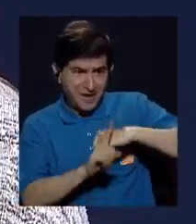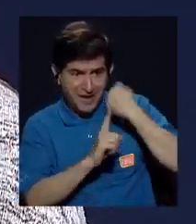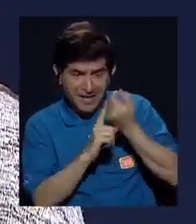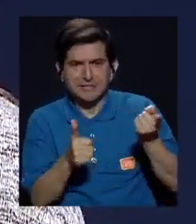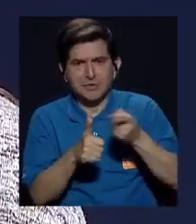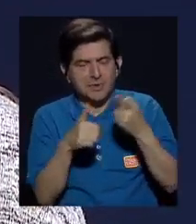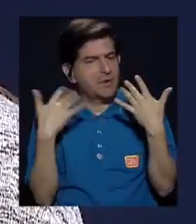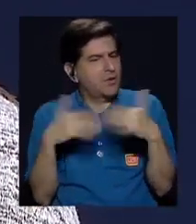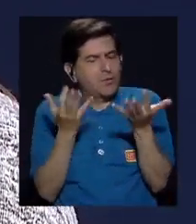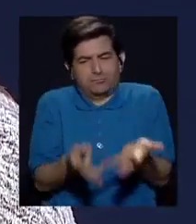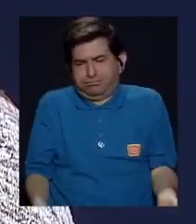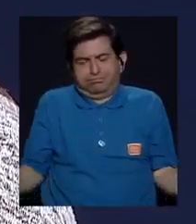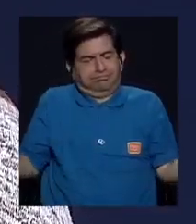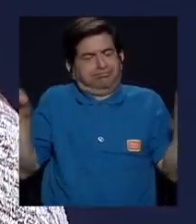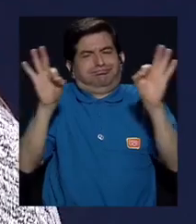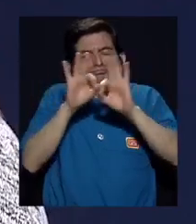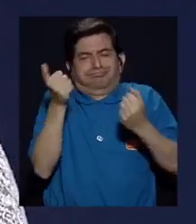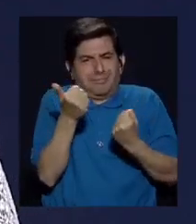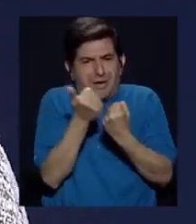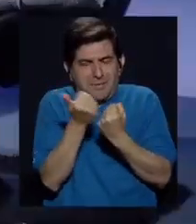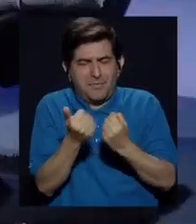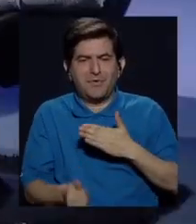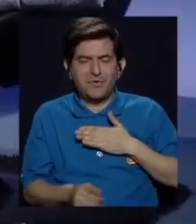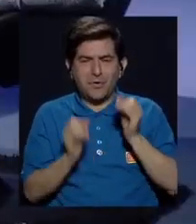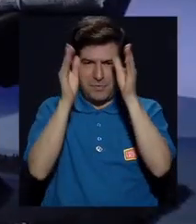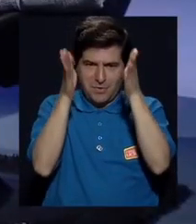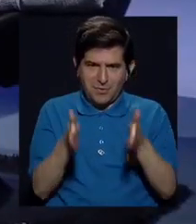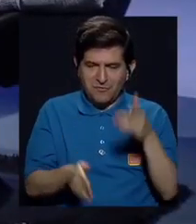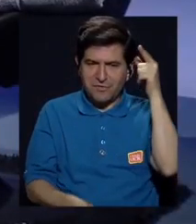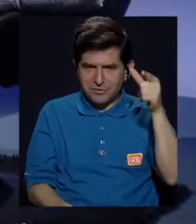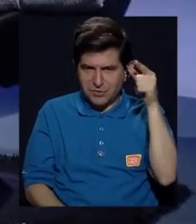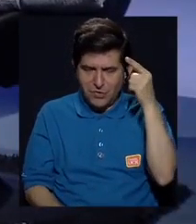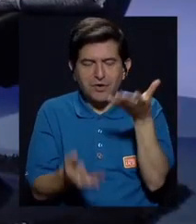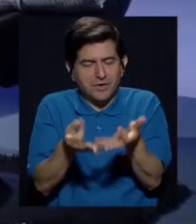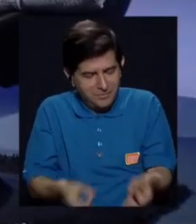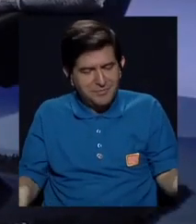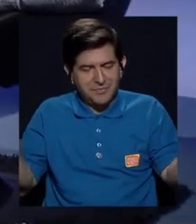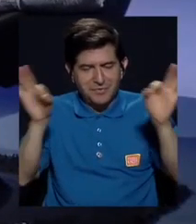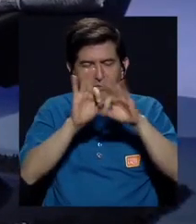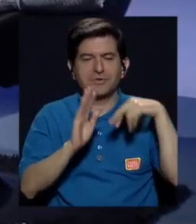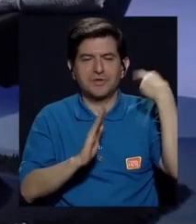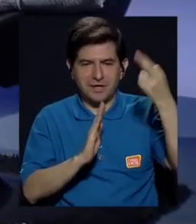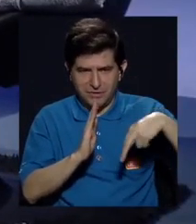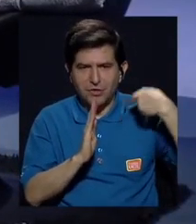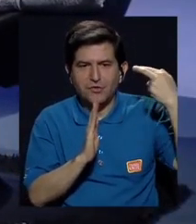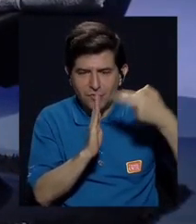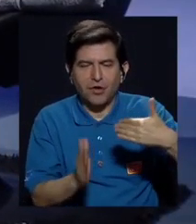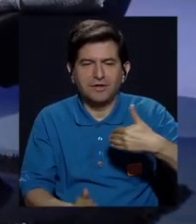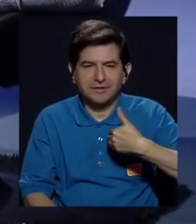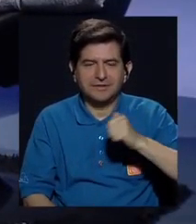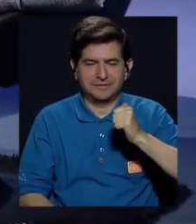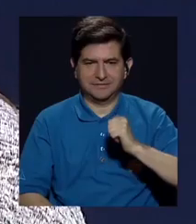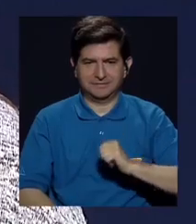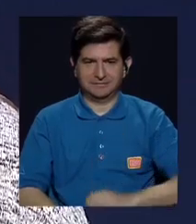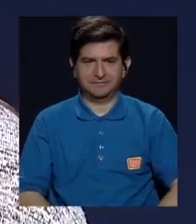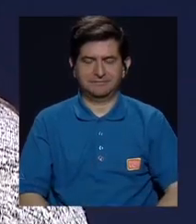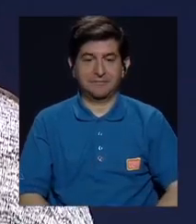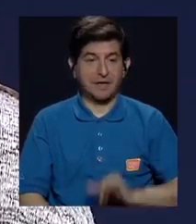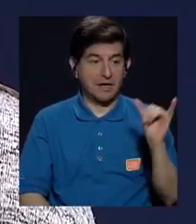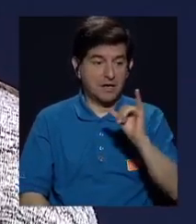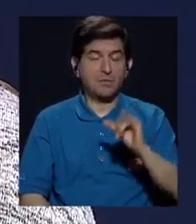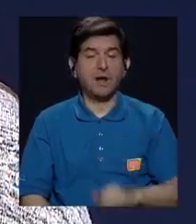empezar, es demasiado importante. El apoyo de mi profesor, por supuesto, es demasiado importante, juega un rol muy importante. También